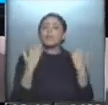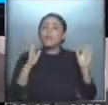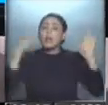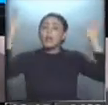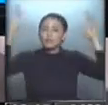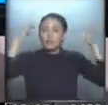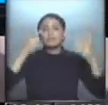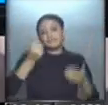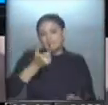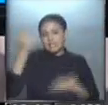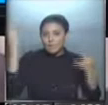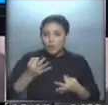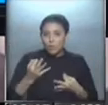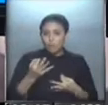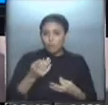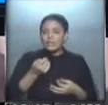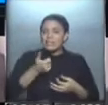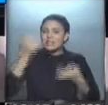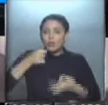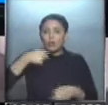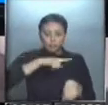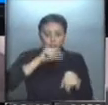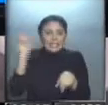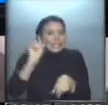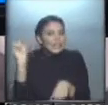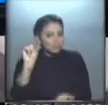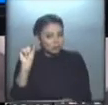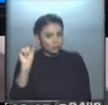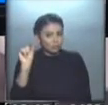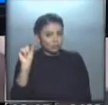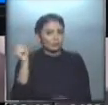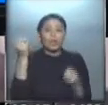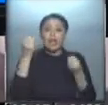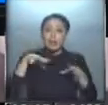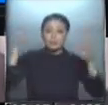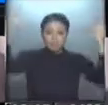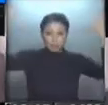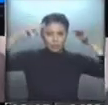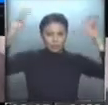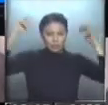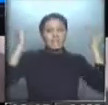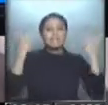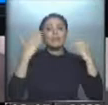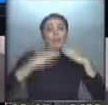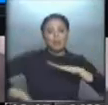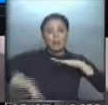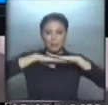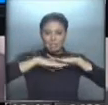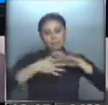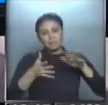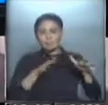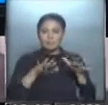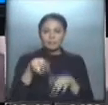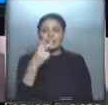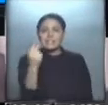y es altísima y es más es muy probable que dentro de un ratito nada más tengamos esta lluvia esta temperatura máxima allí